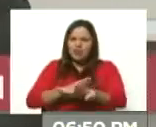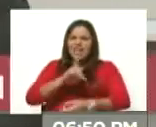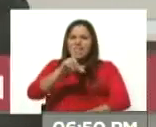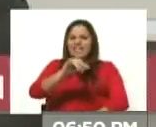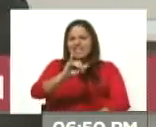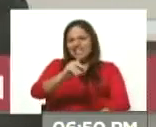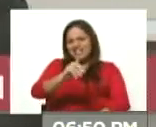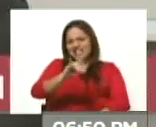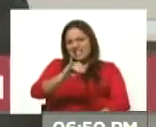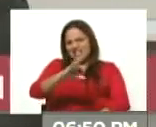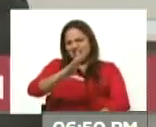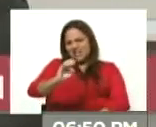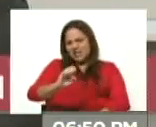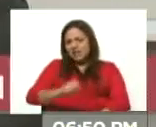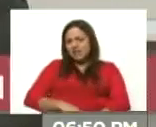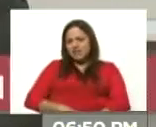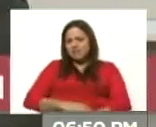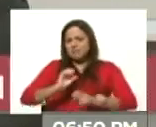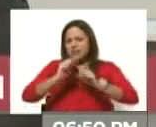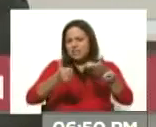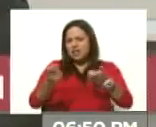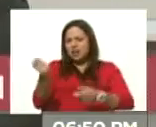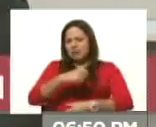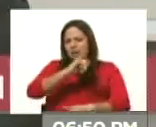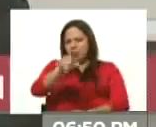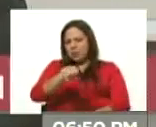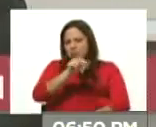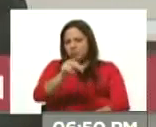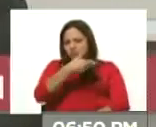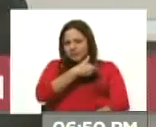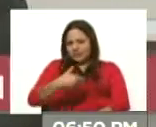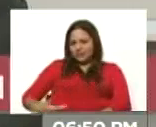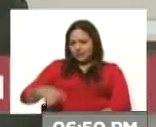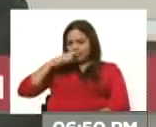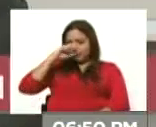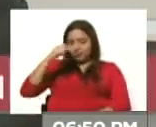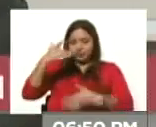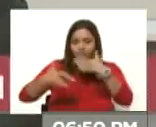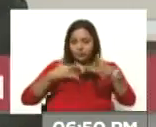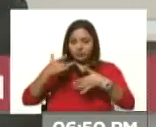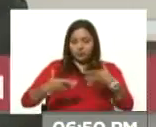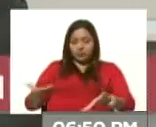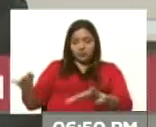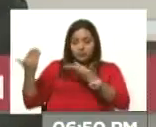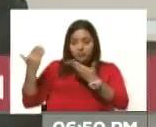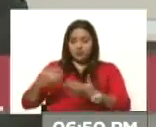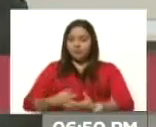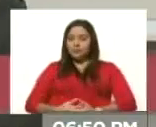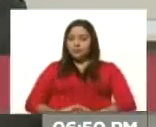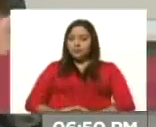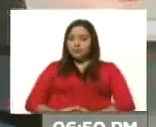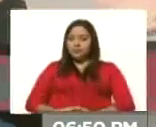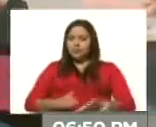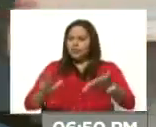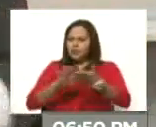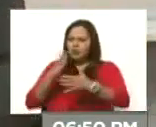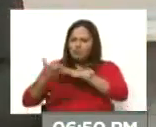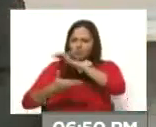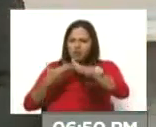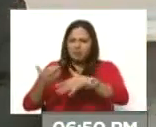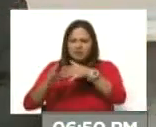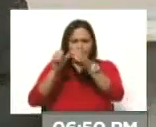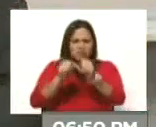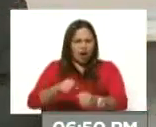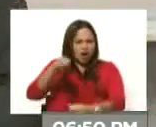fue a principios del mes de junio que el presidente nicolás maduro sus actividades en la cual a diferencia de lo que ha ocurrido por razones de seguridad